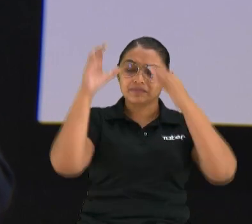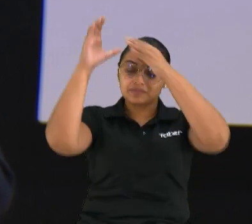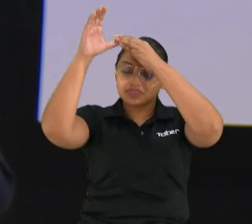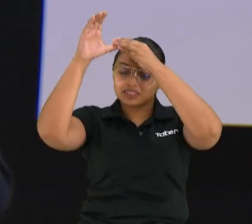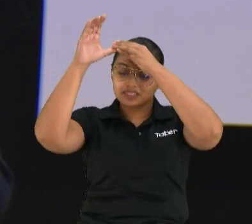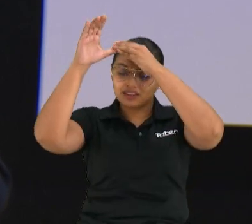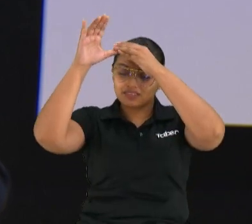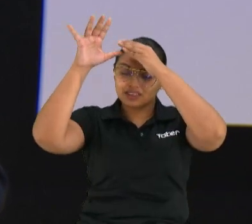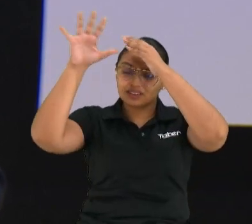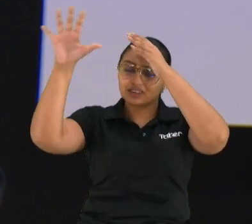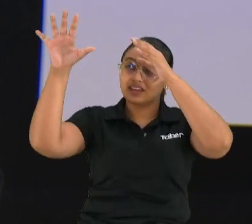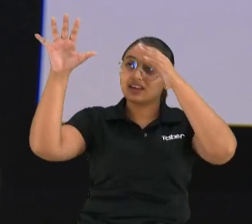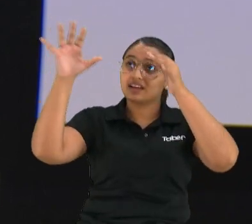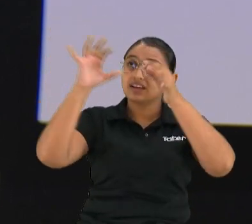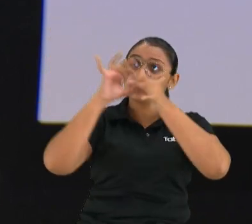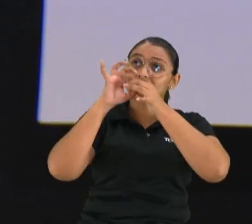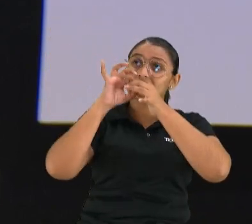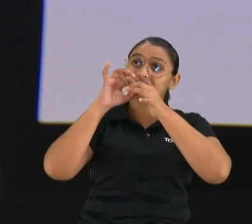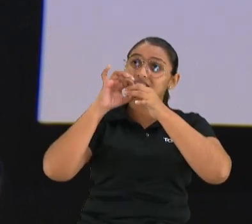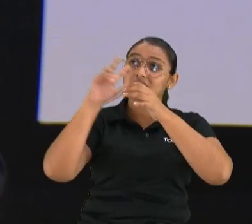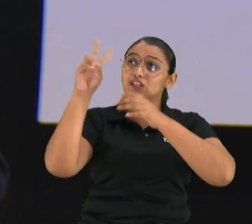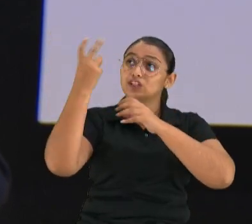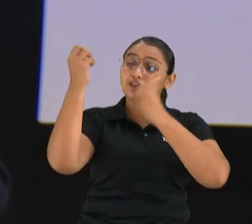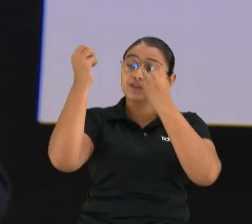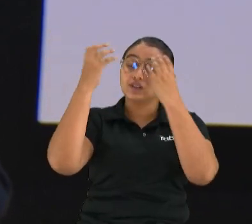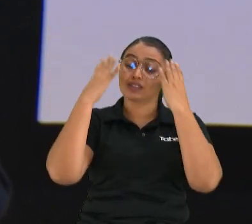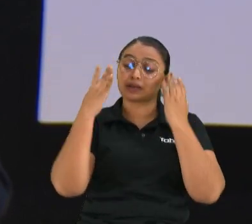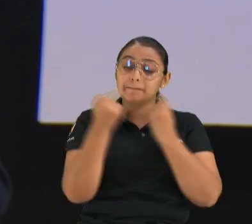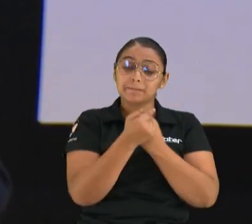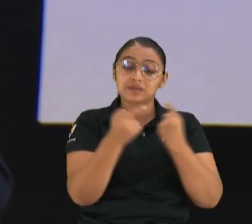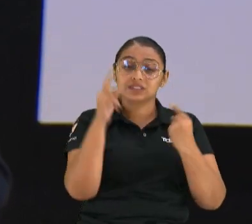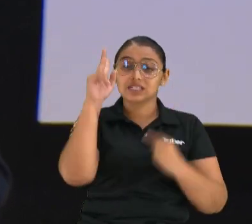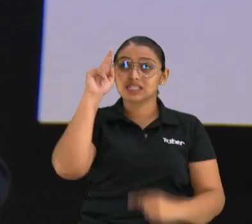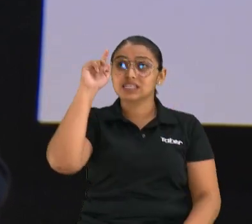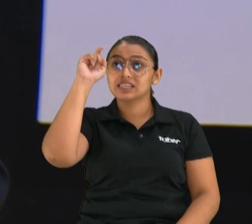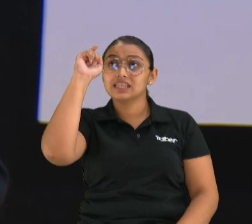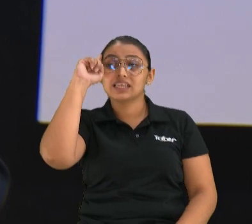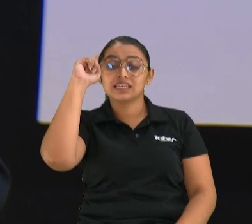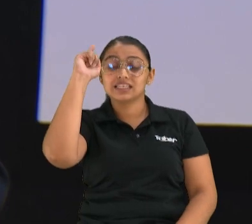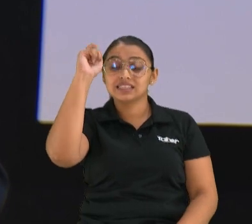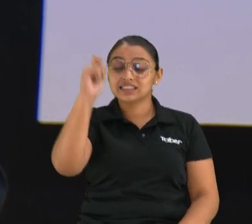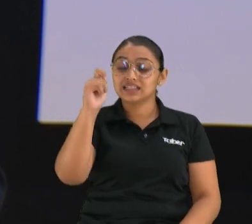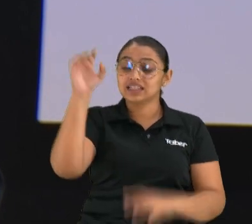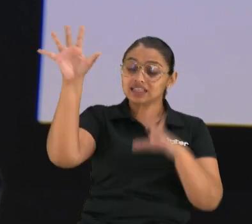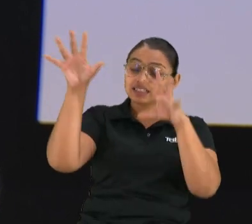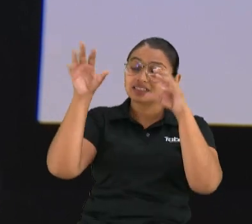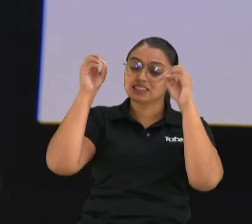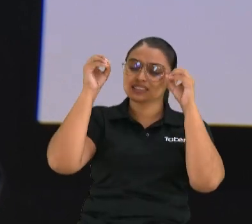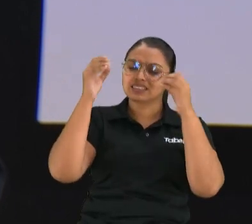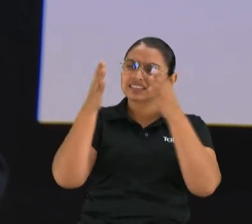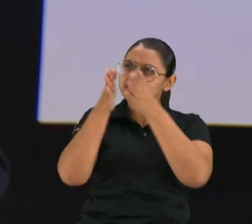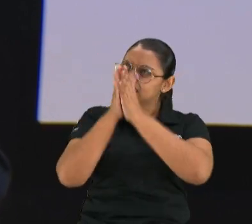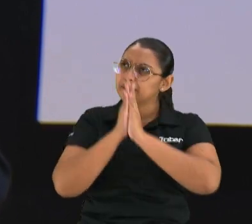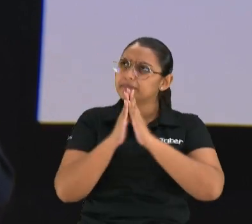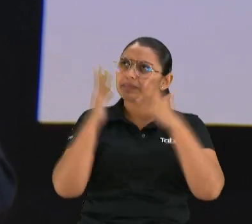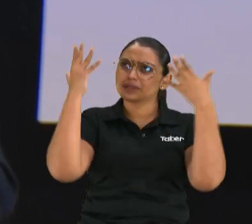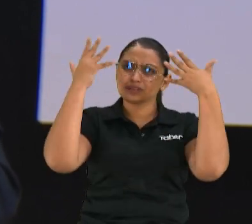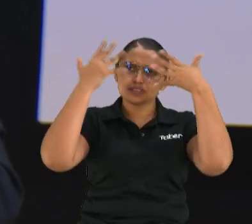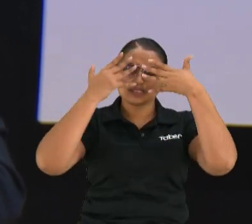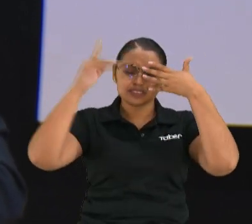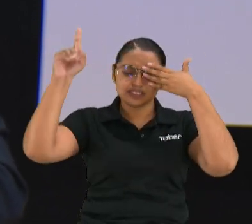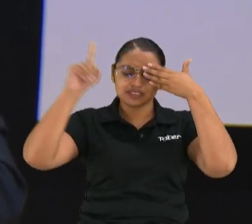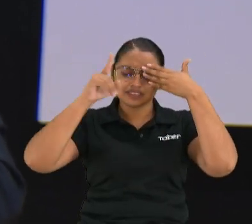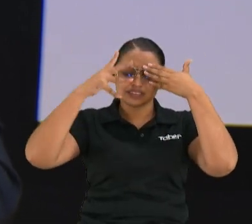y obtiene la inteligencia hoy queremos pedir que nos quites la venda de los ojos para